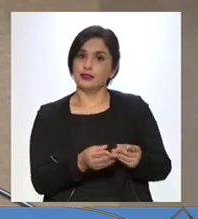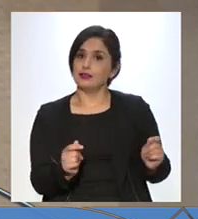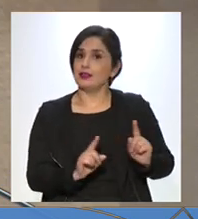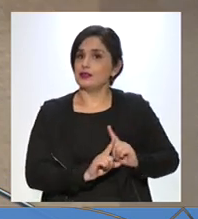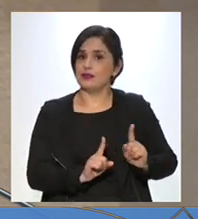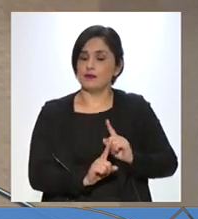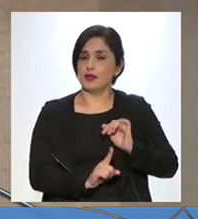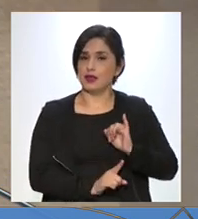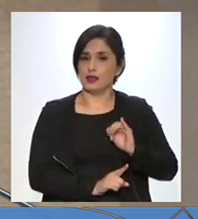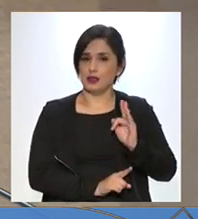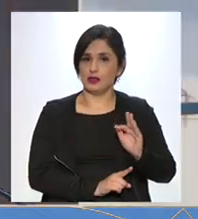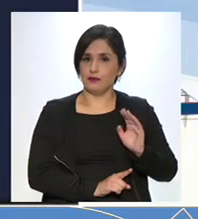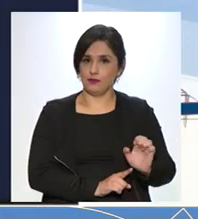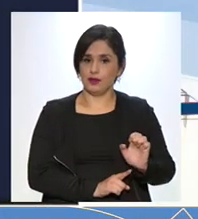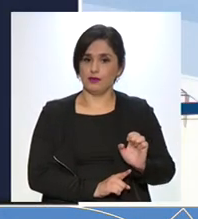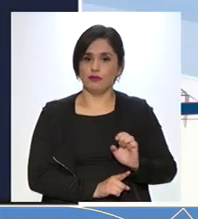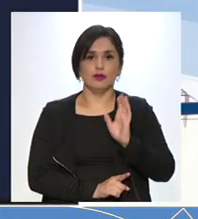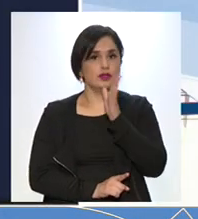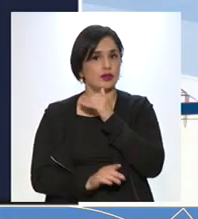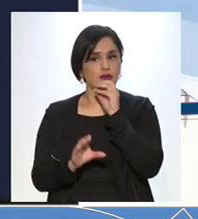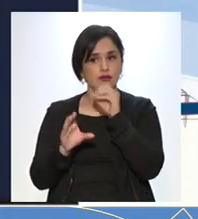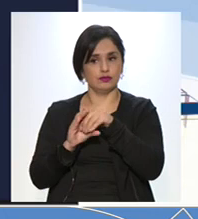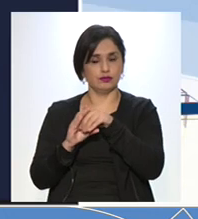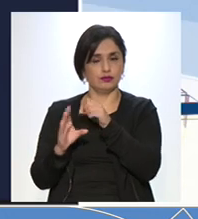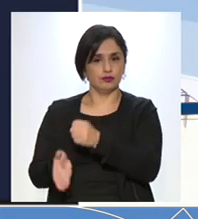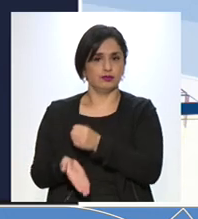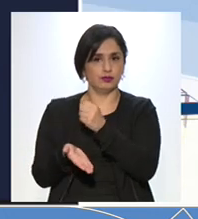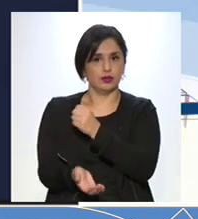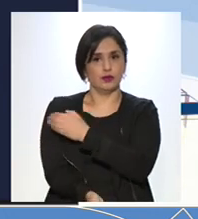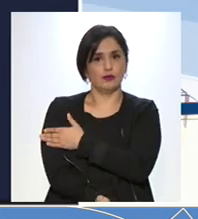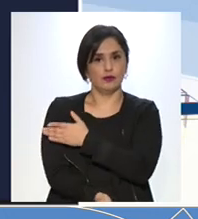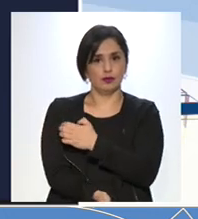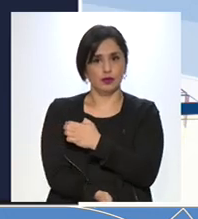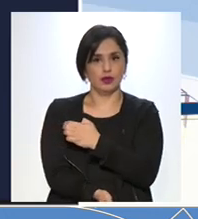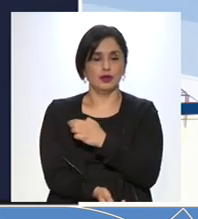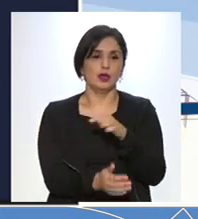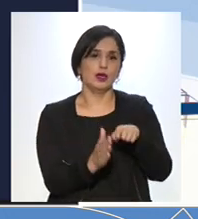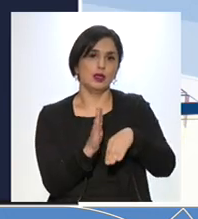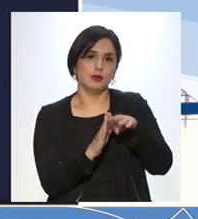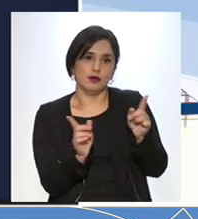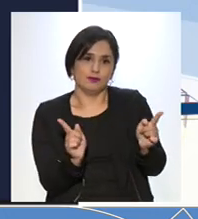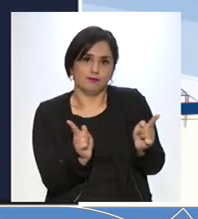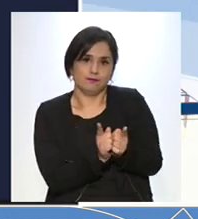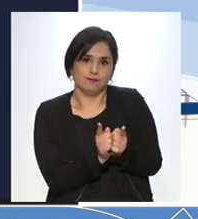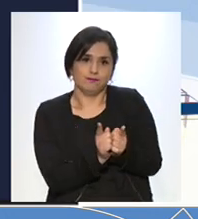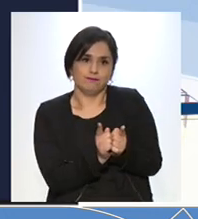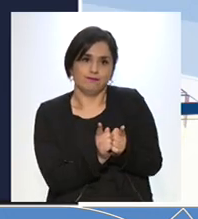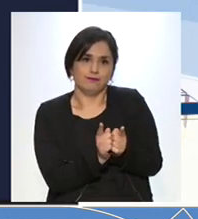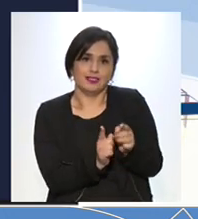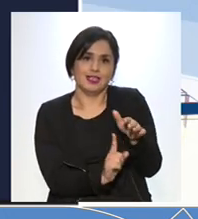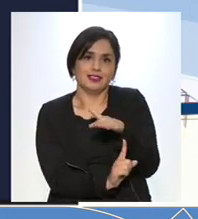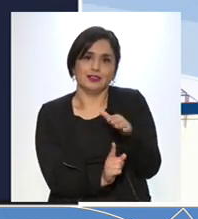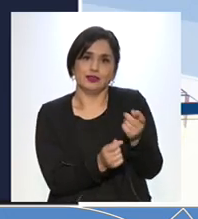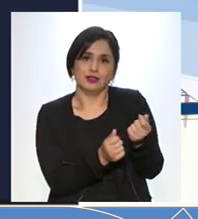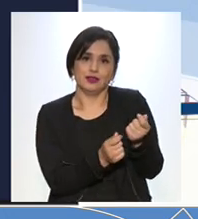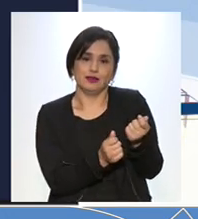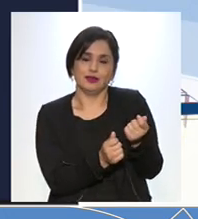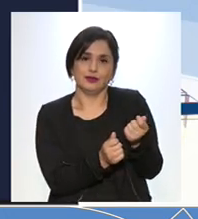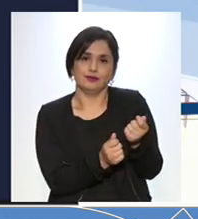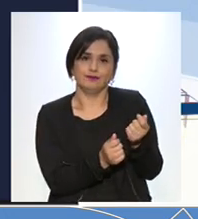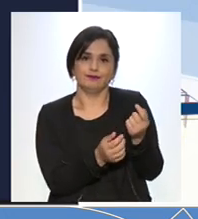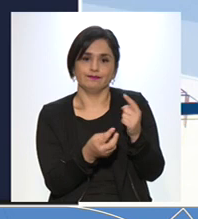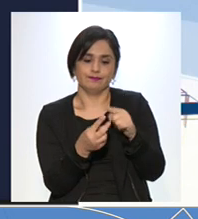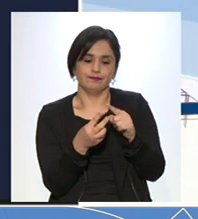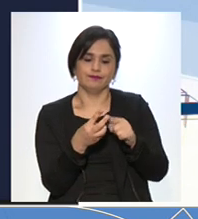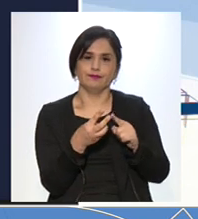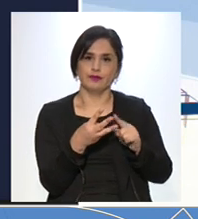universal, el agotamiento de la liquidez acumulada por los retiros de ahorros previsionales y la mayor estrechez de las condiciones financieras. En